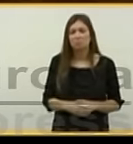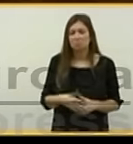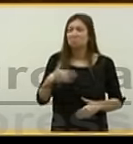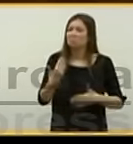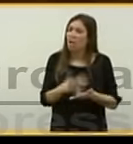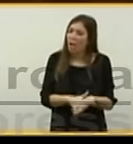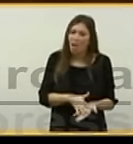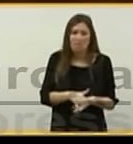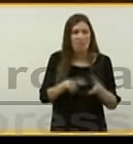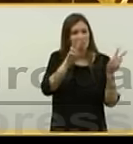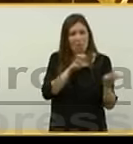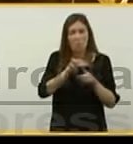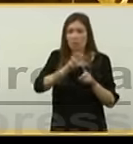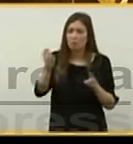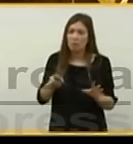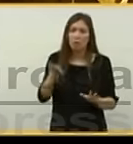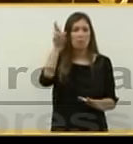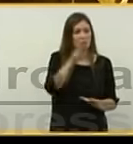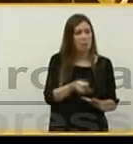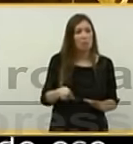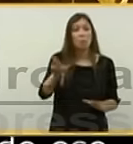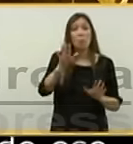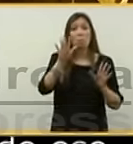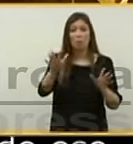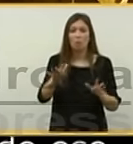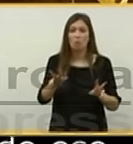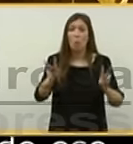eso, pero tengo una primicia para todos ustedes.